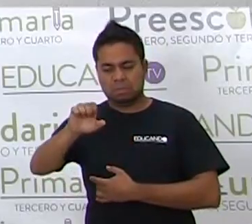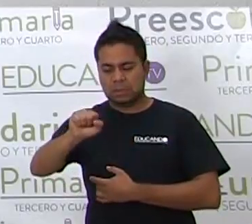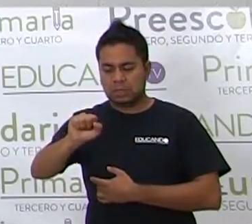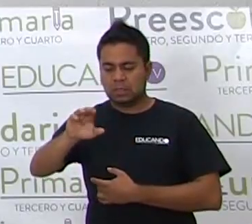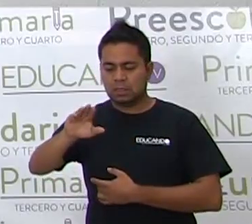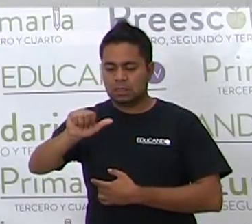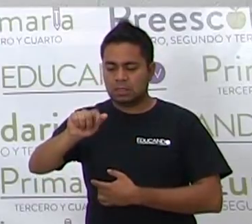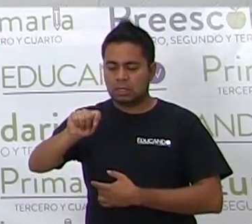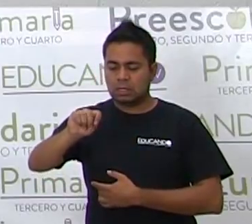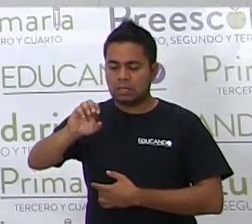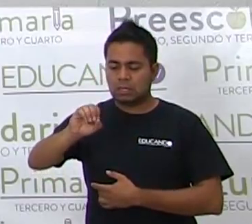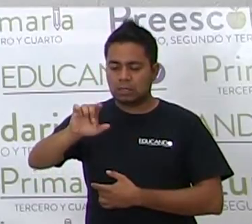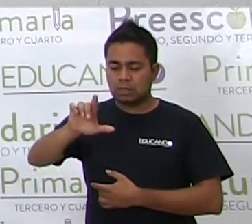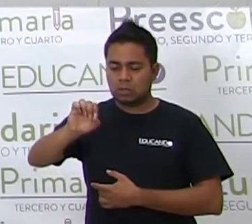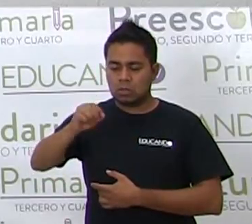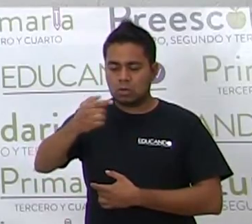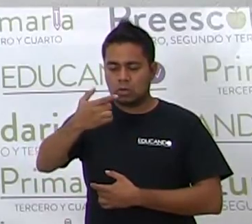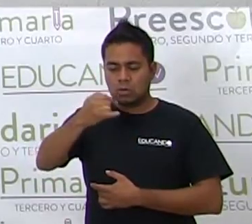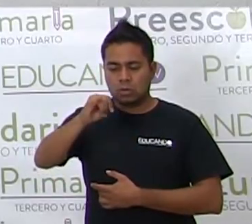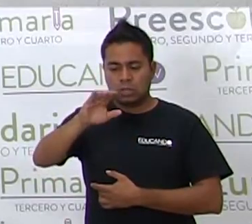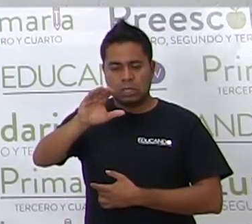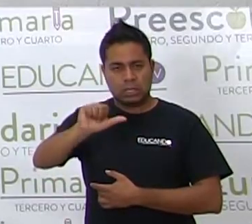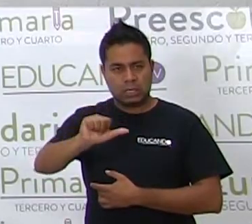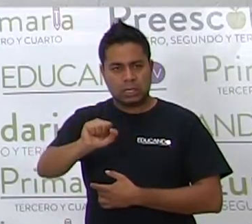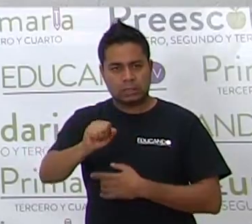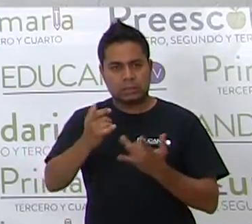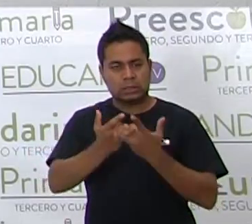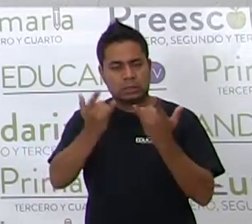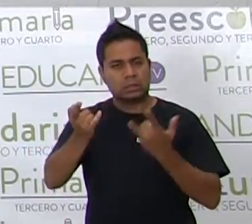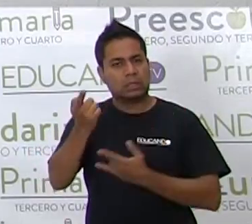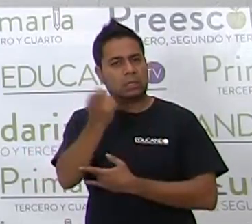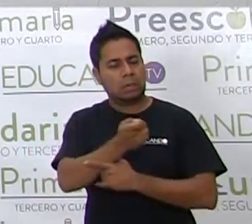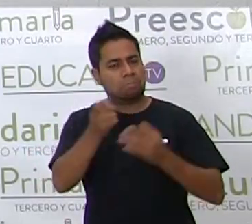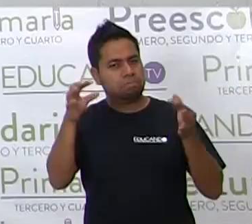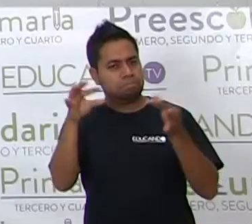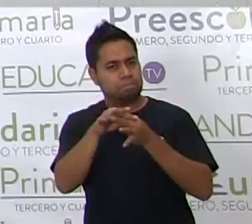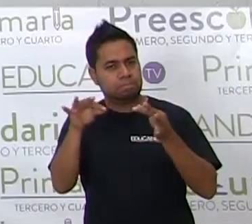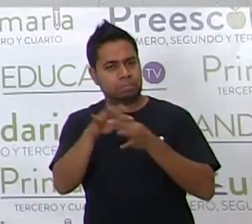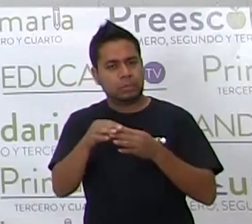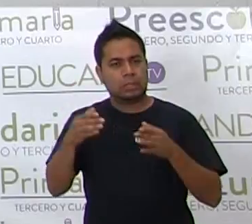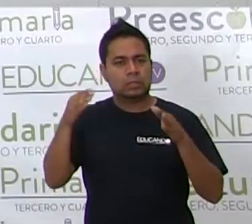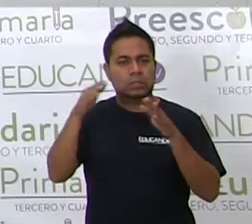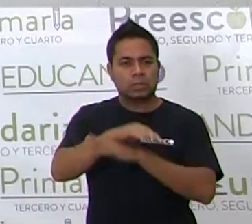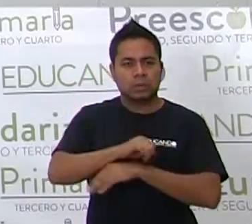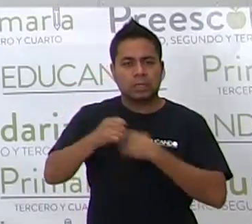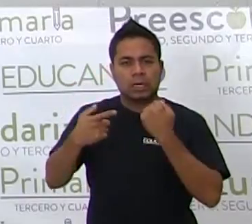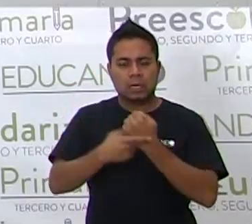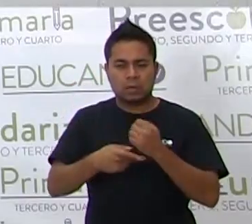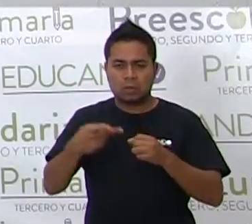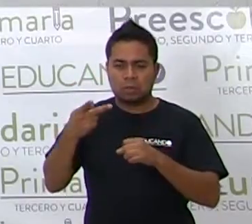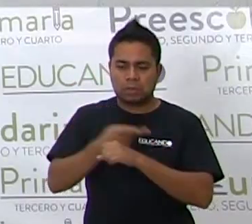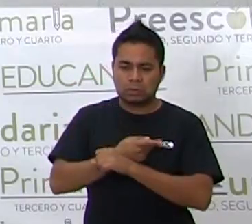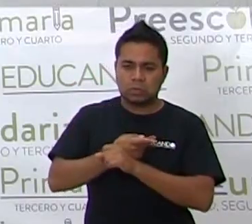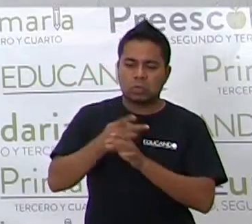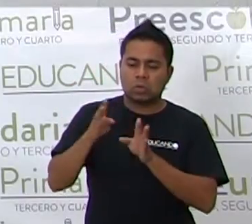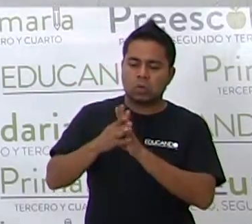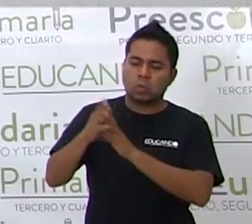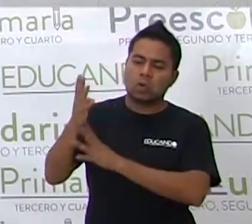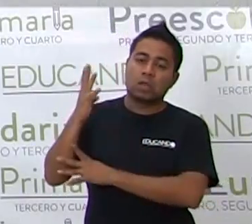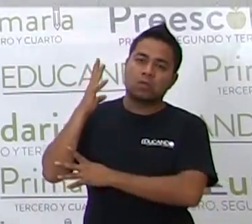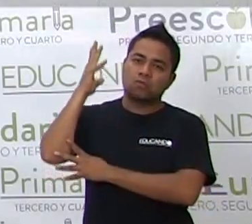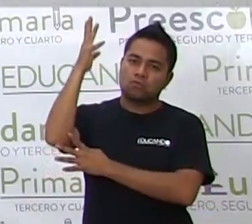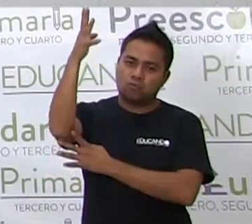escatológicas? Hablamos o hablan las narraciones de algunos hechos futuros,